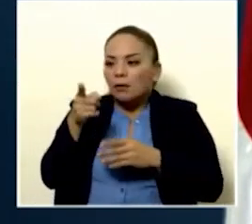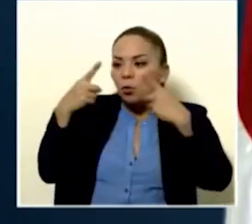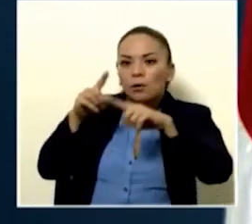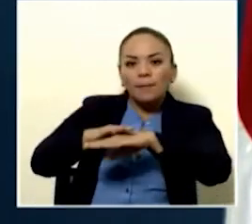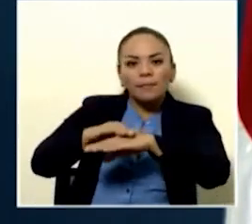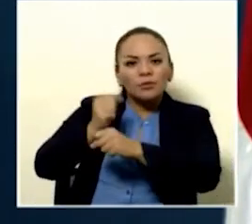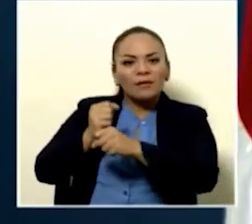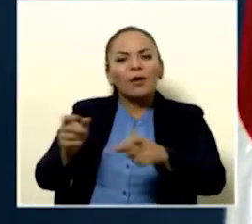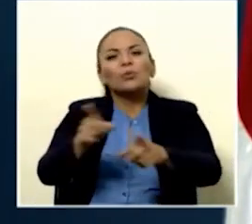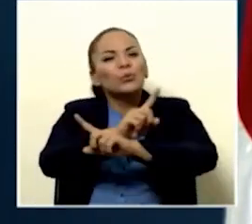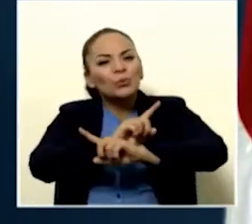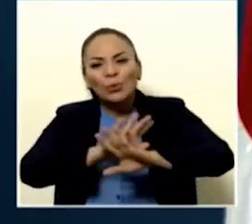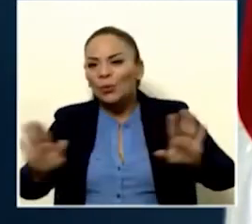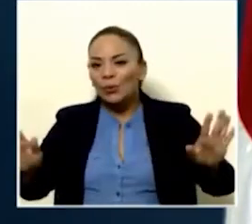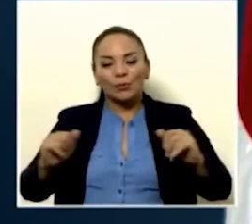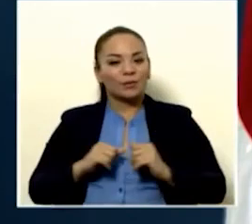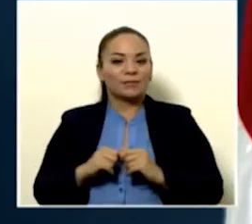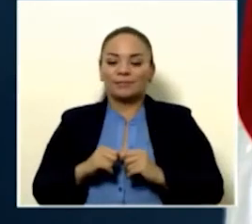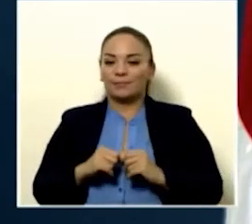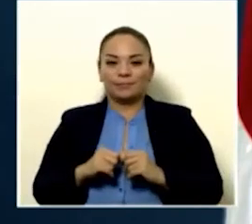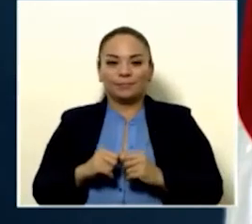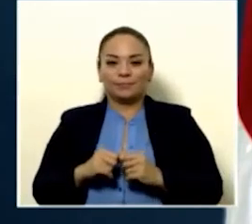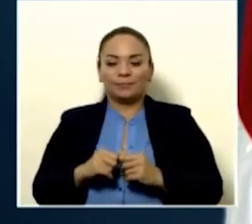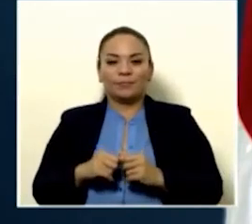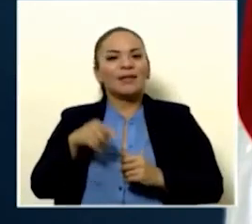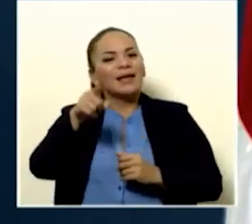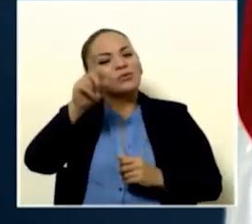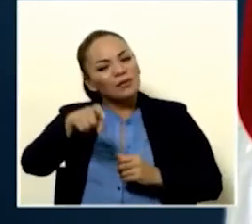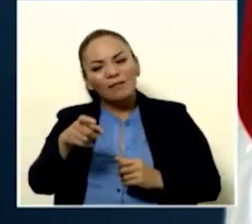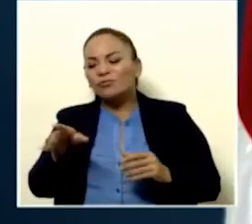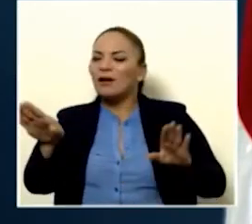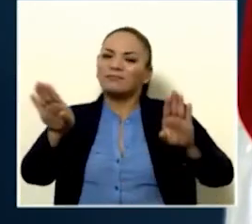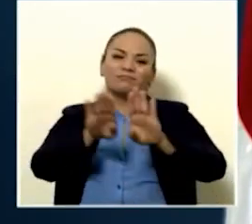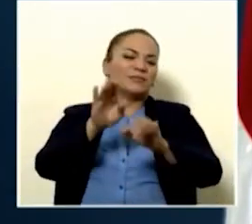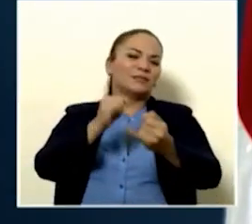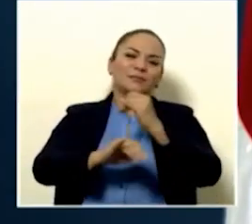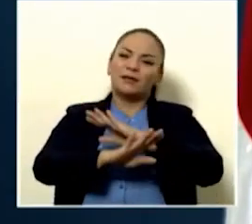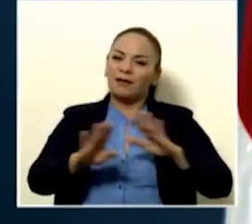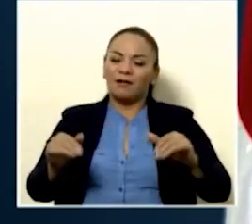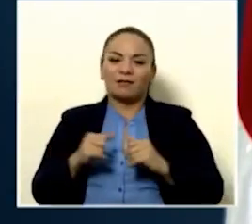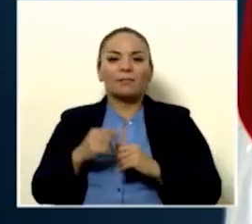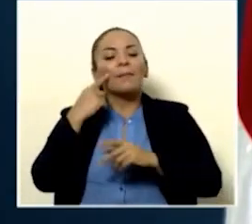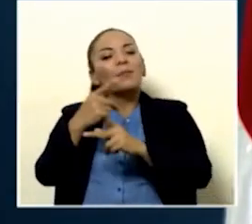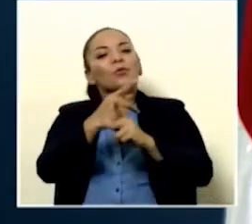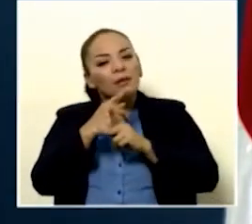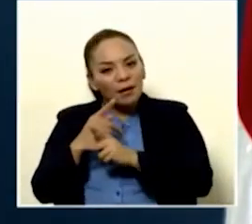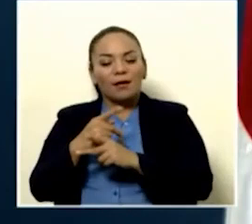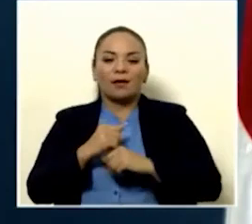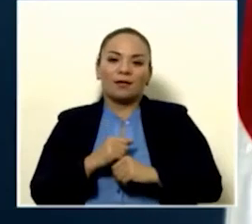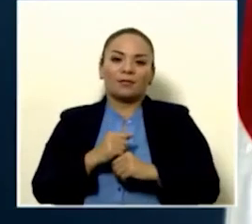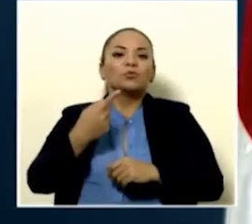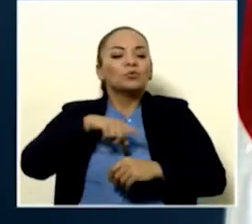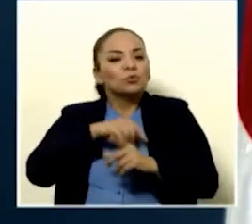trabajo. No, desafortunadamente hay que cerrar ese portillo si queremos proteger como sociedad